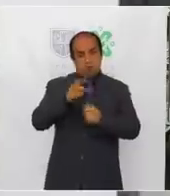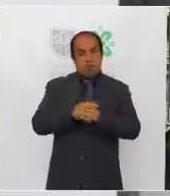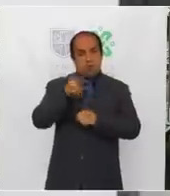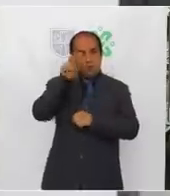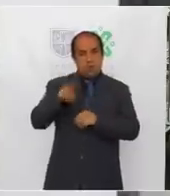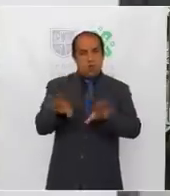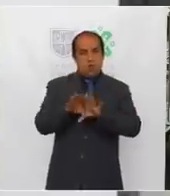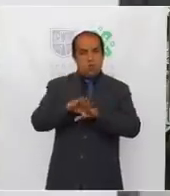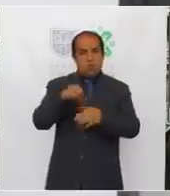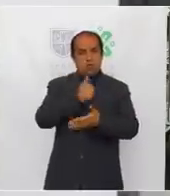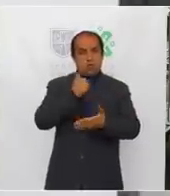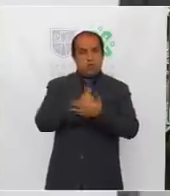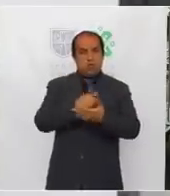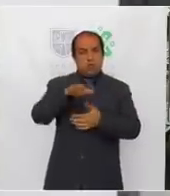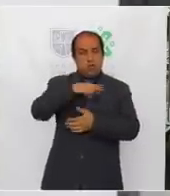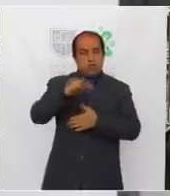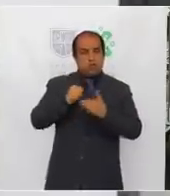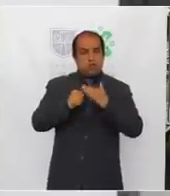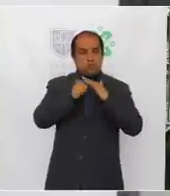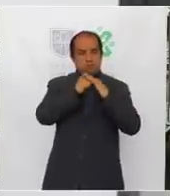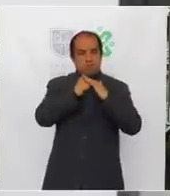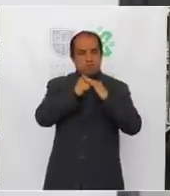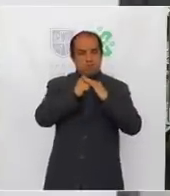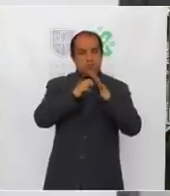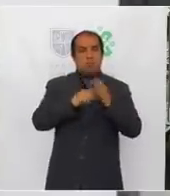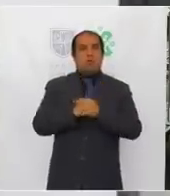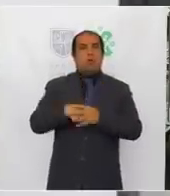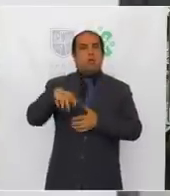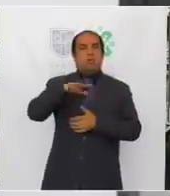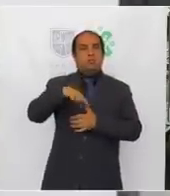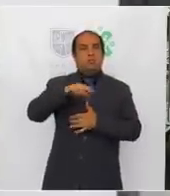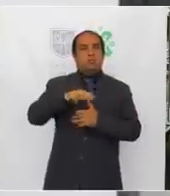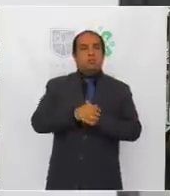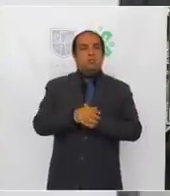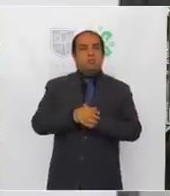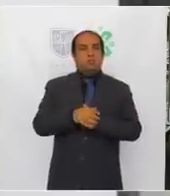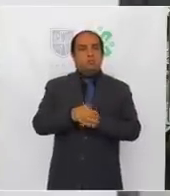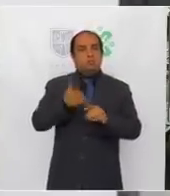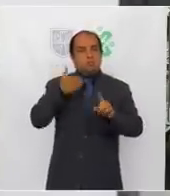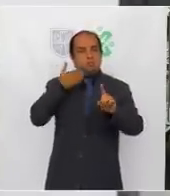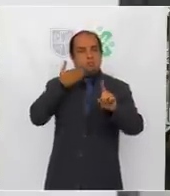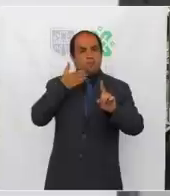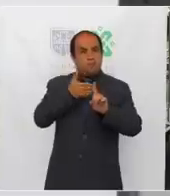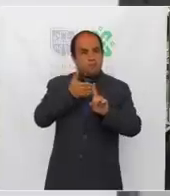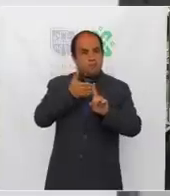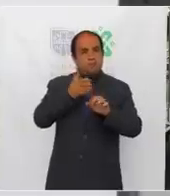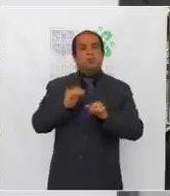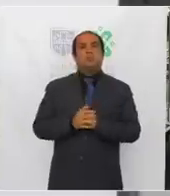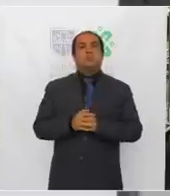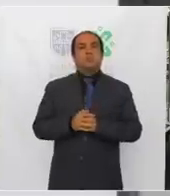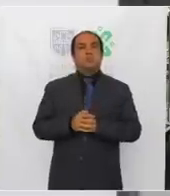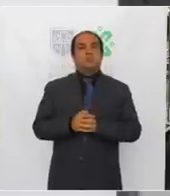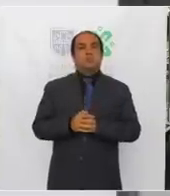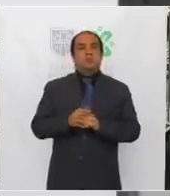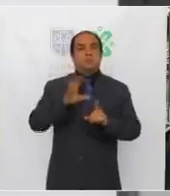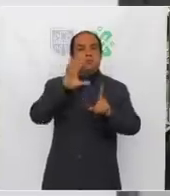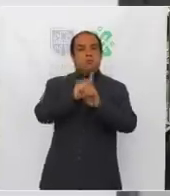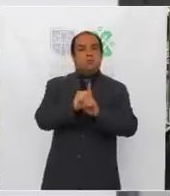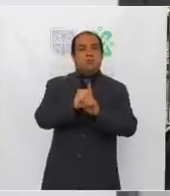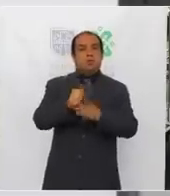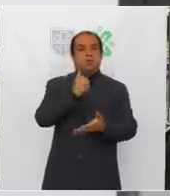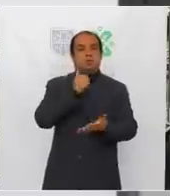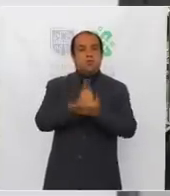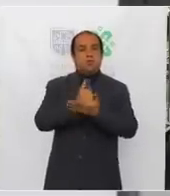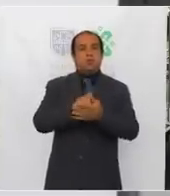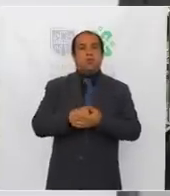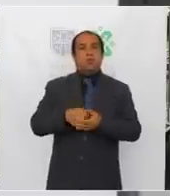que busca la sustentabilidad y que busca llegar a lo que nos proponemos finalmente, que es una ciudad de basura